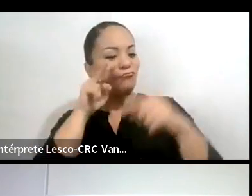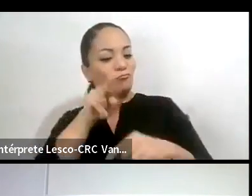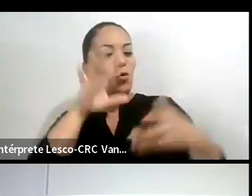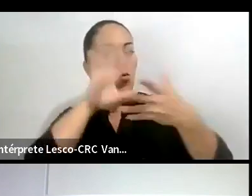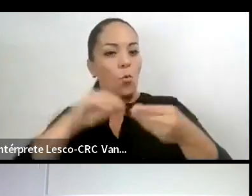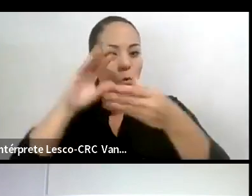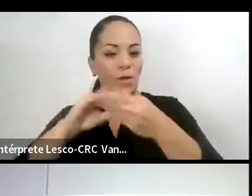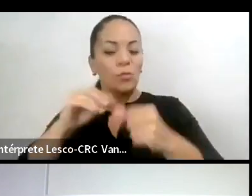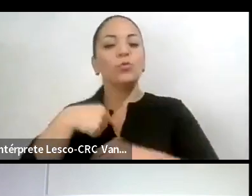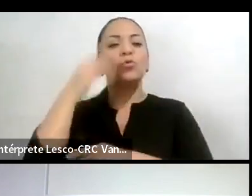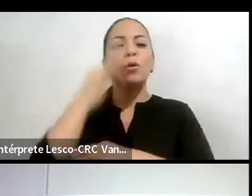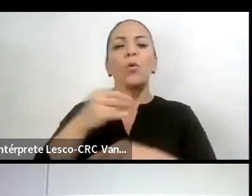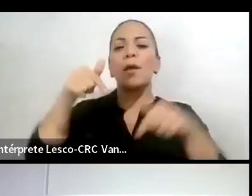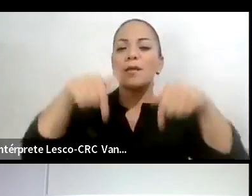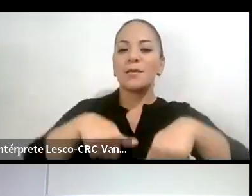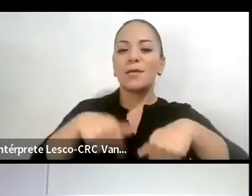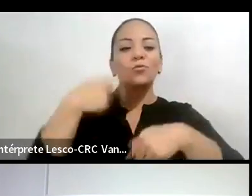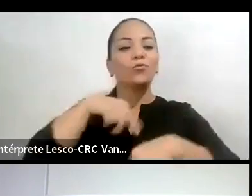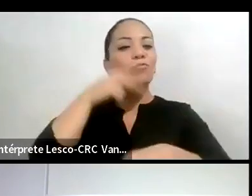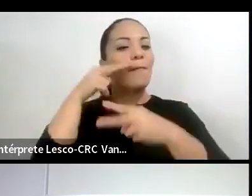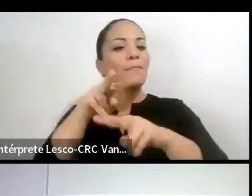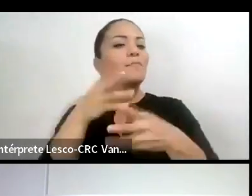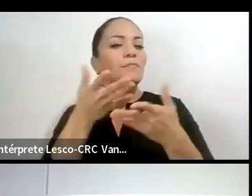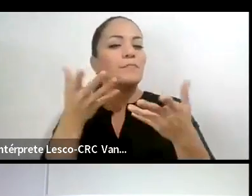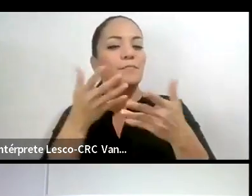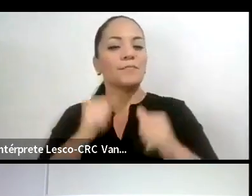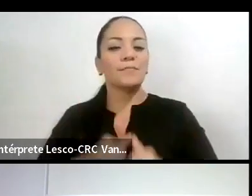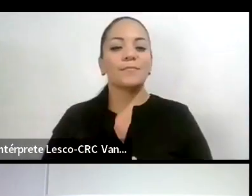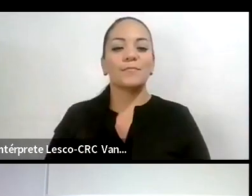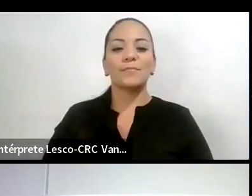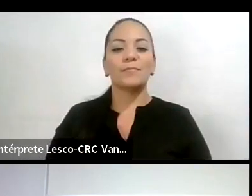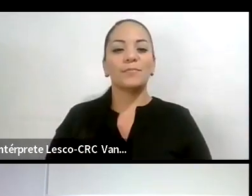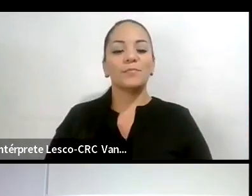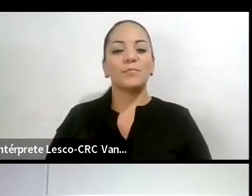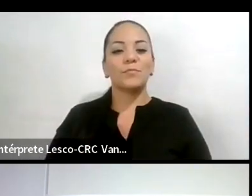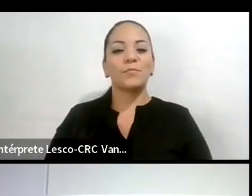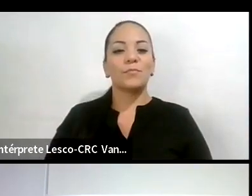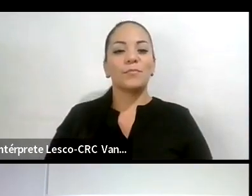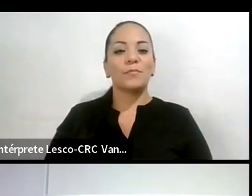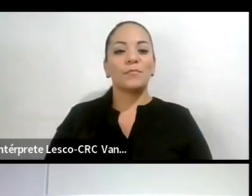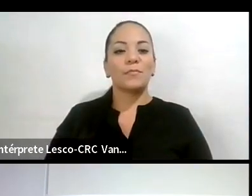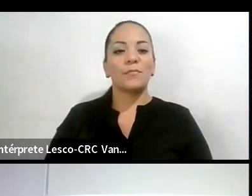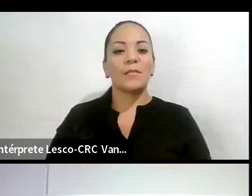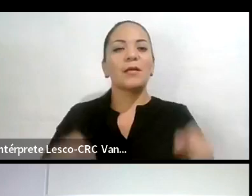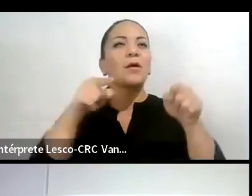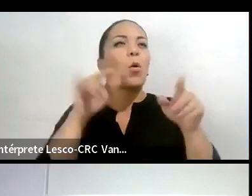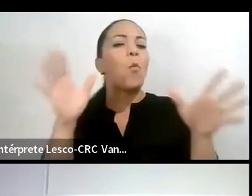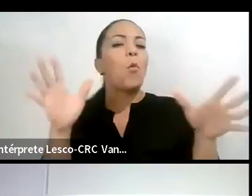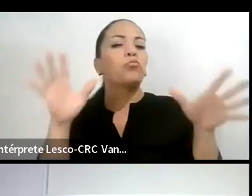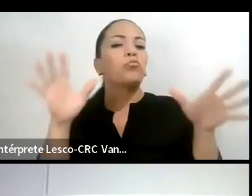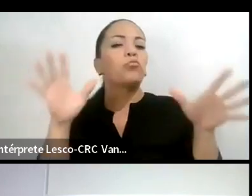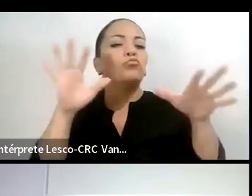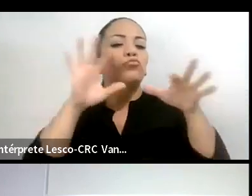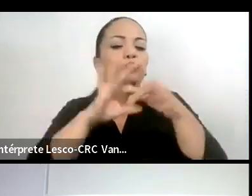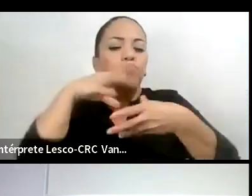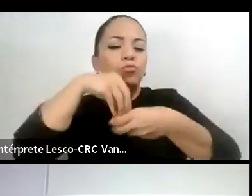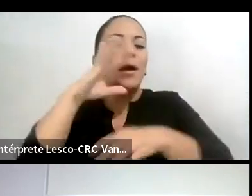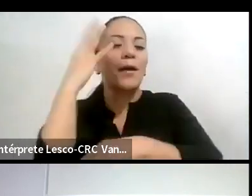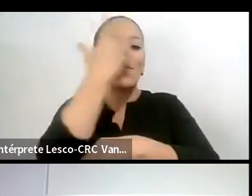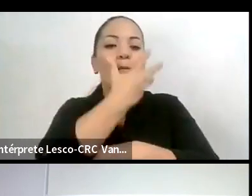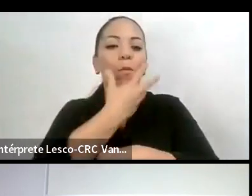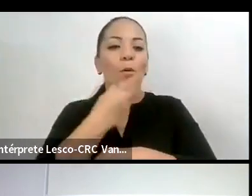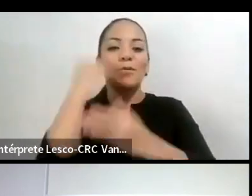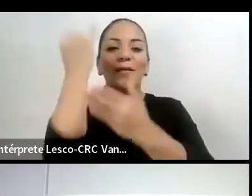Yo creo que aquí lo que vemos es esta conjugación hermosa de lo que es